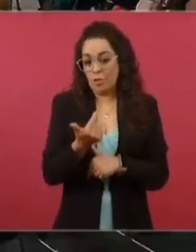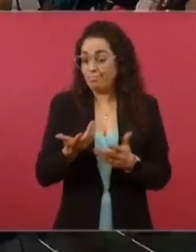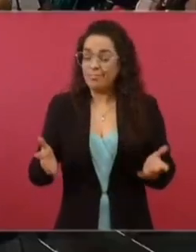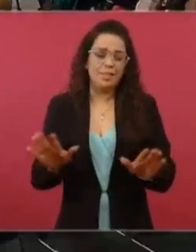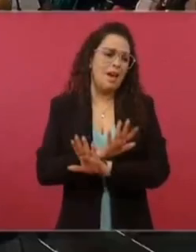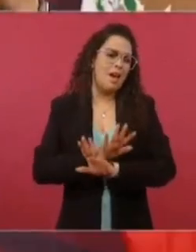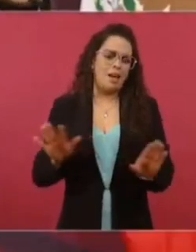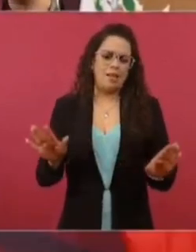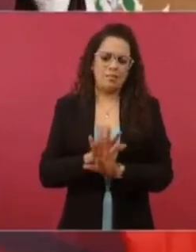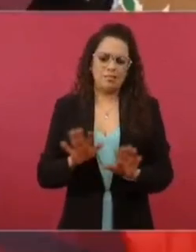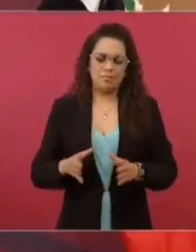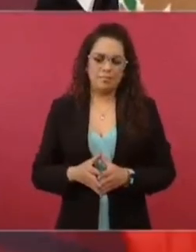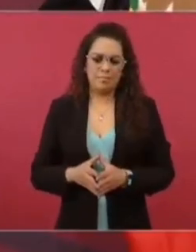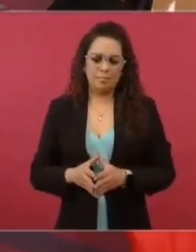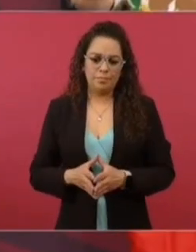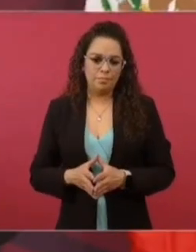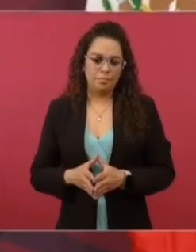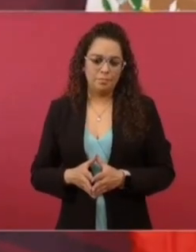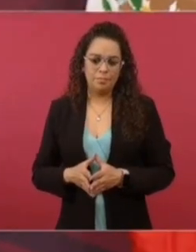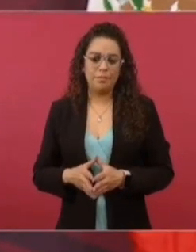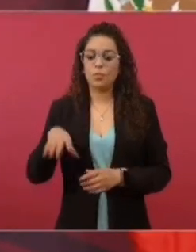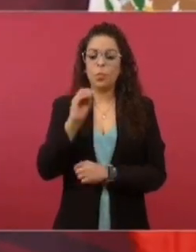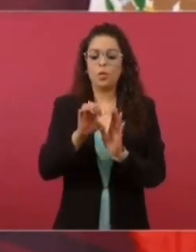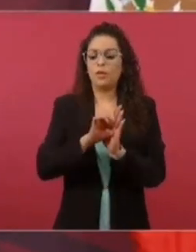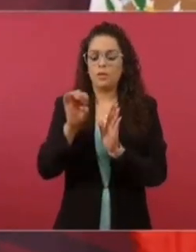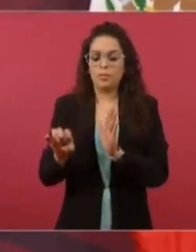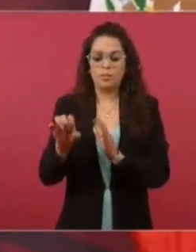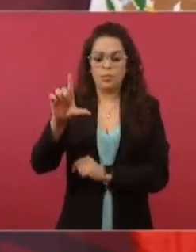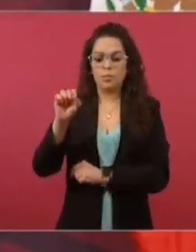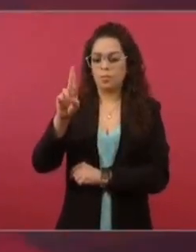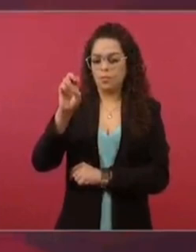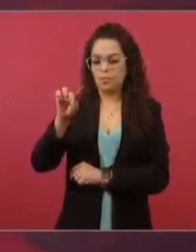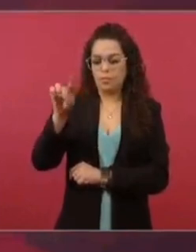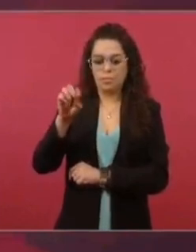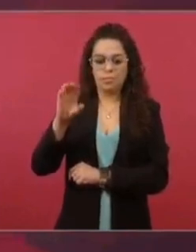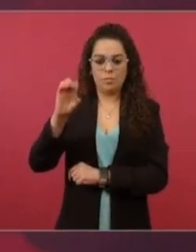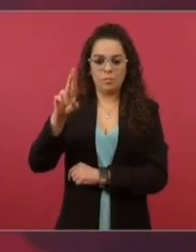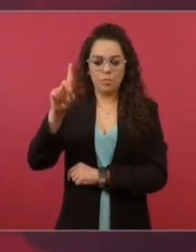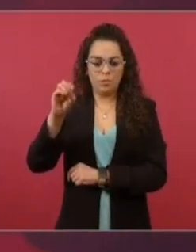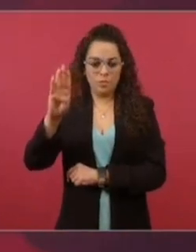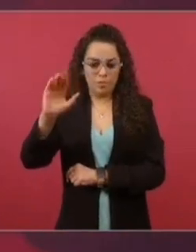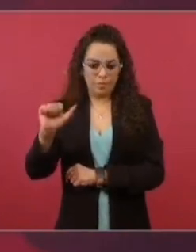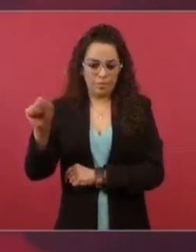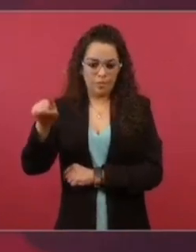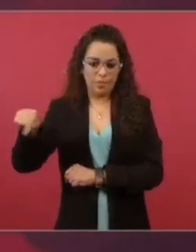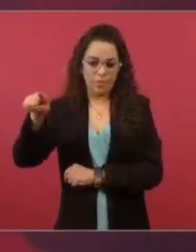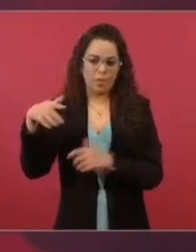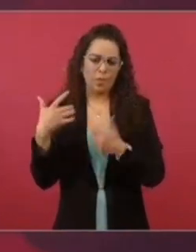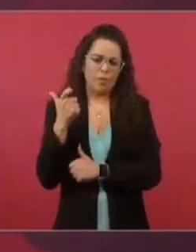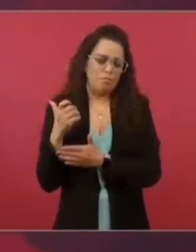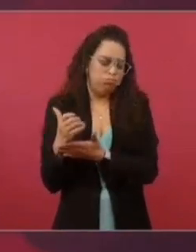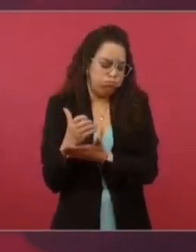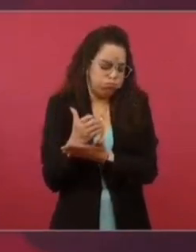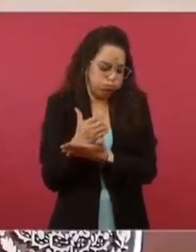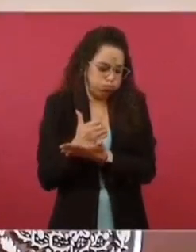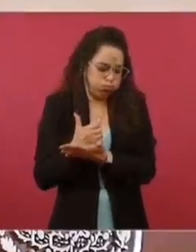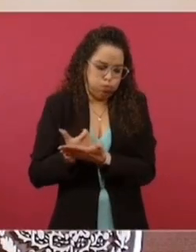o este INE anterior, el de Lorenzo Córdoba, ¿no?, que tenían sus privilegios, sueldos